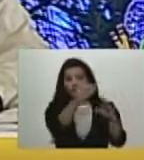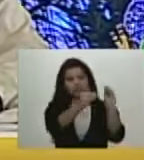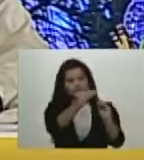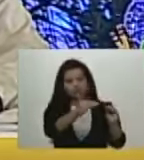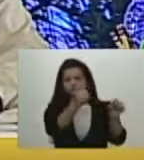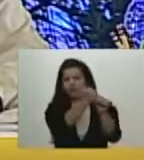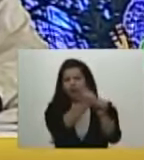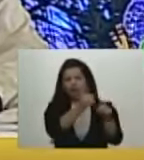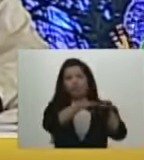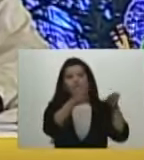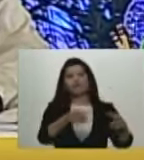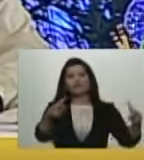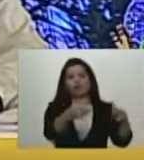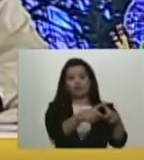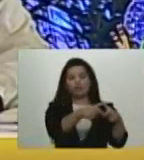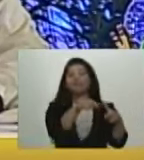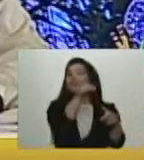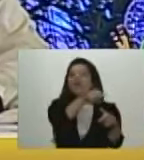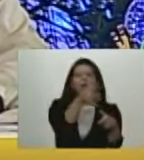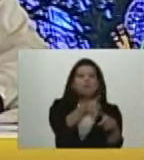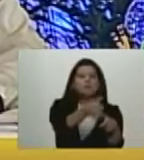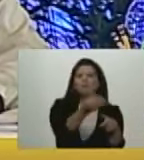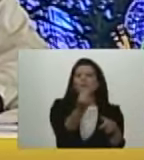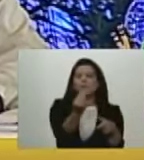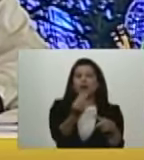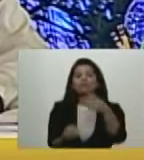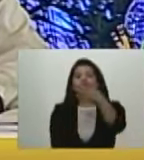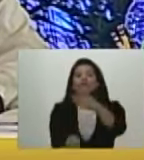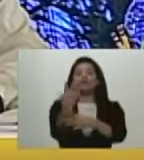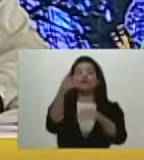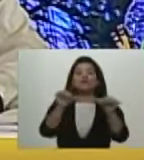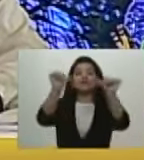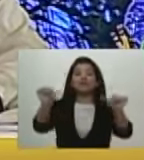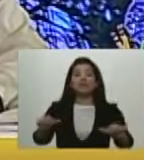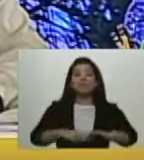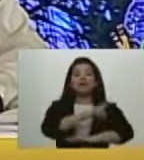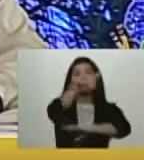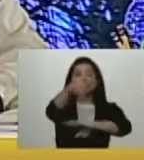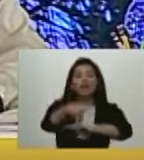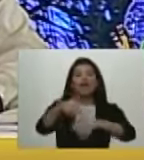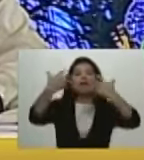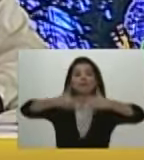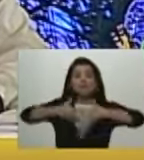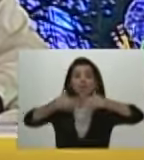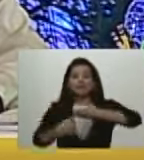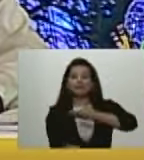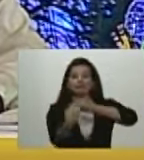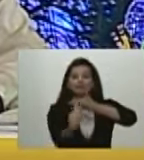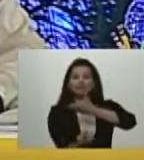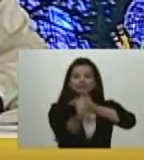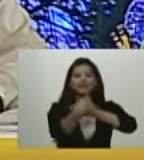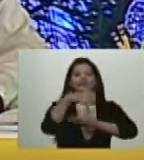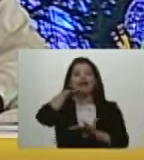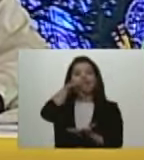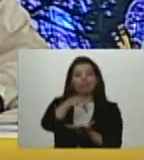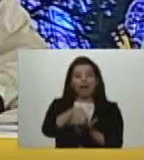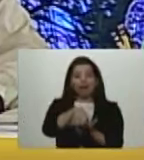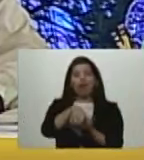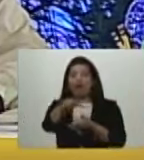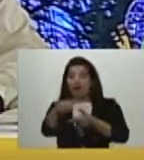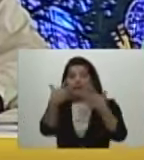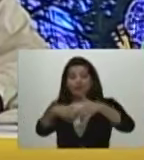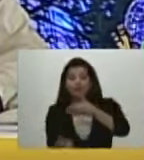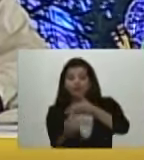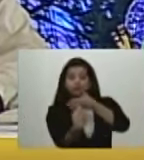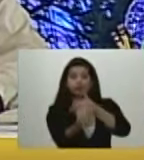Sistema Nacional de Empresas Socialistas y del Estado, que va a articular la agenda